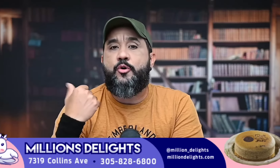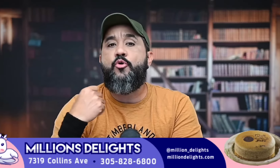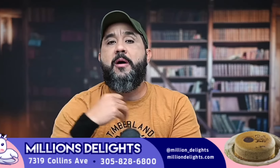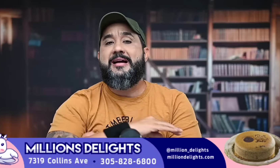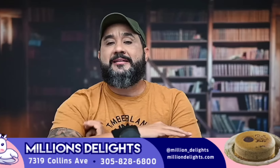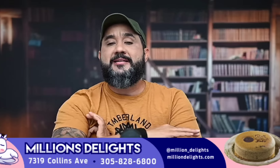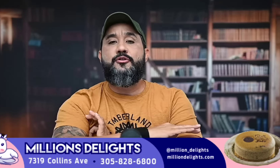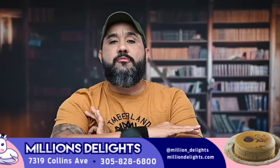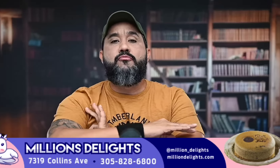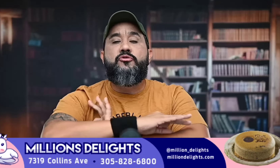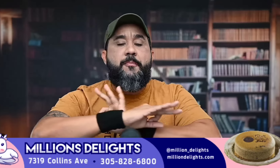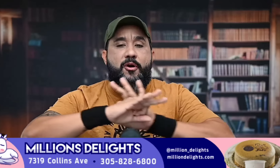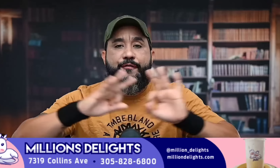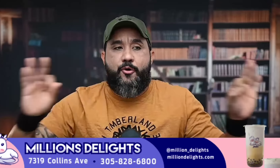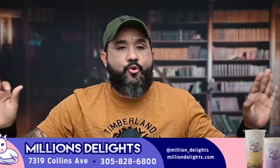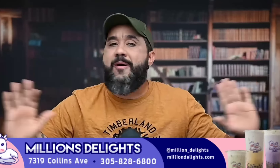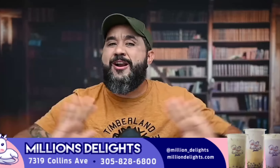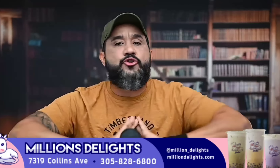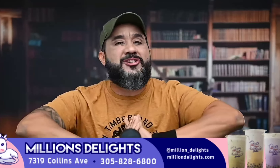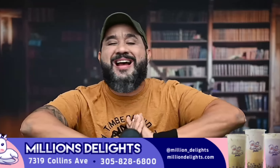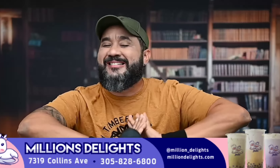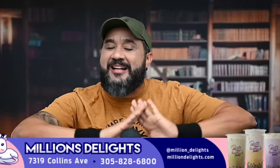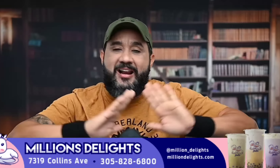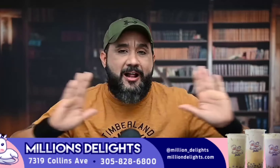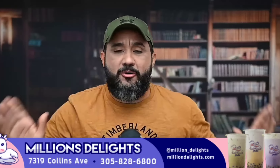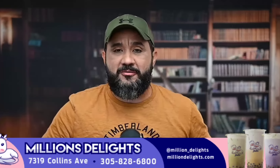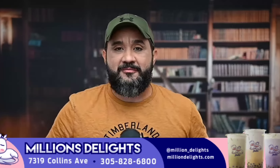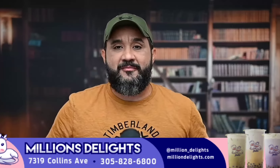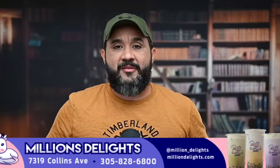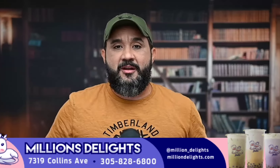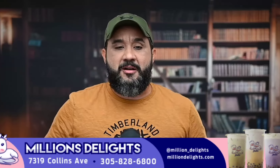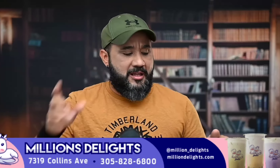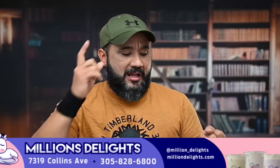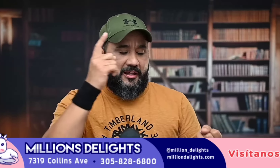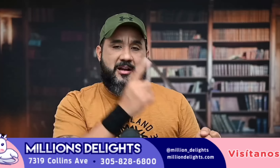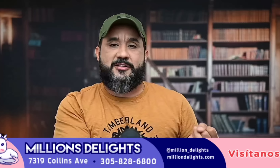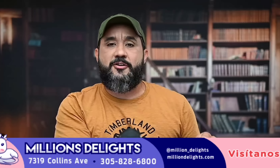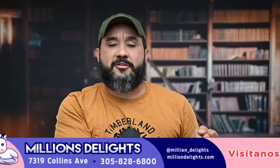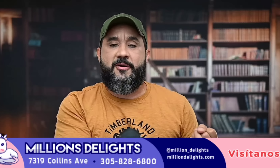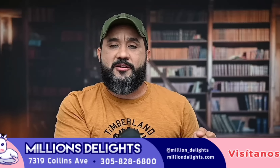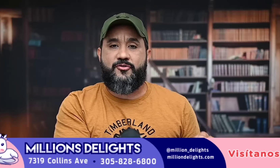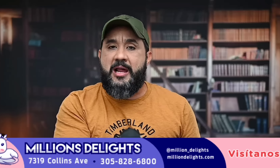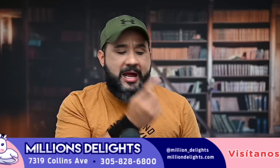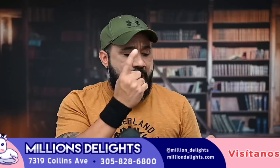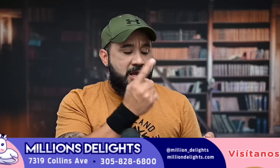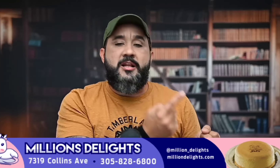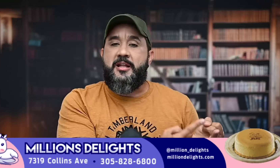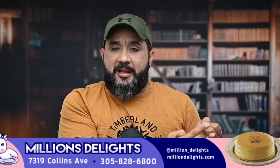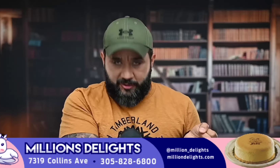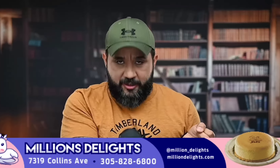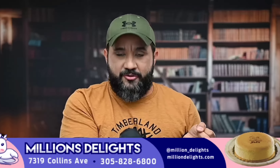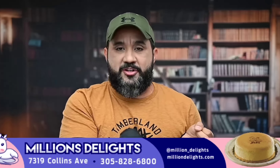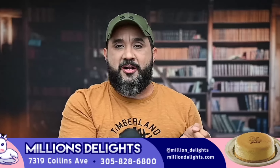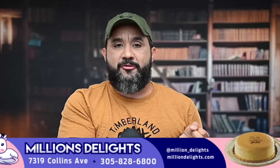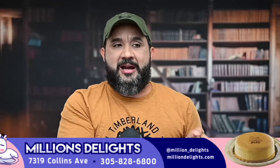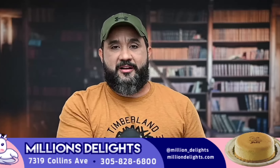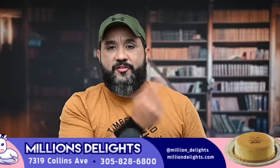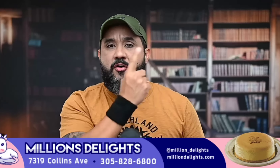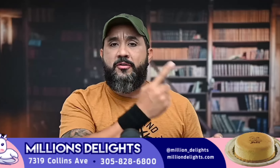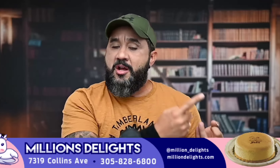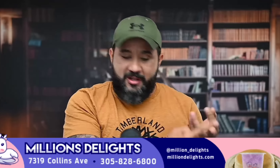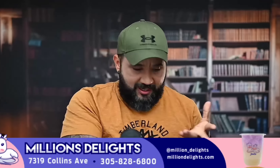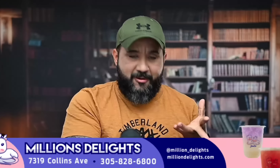Entonces Cuba está haciendo mutis por el foro Cuba no se ha enterado ni de la declaración de Venezuela ni de que lo están considerando